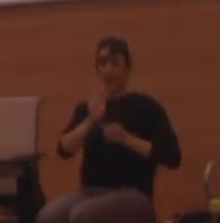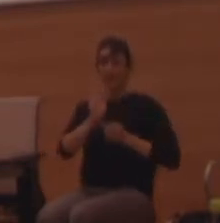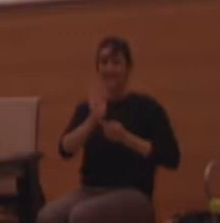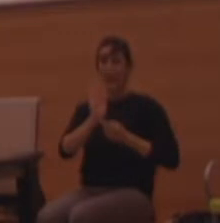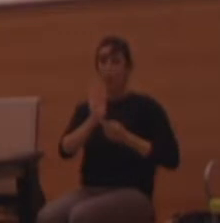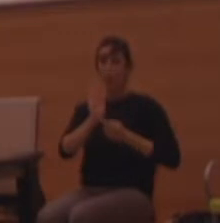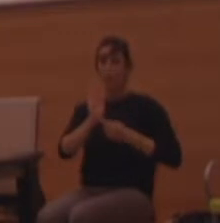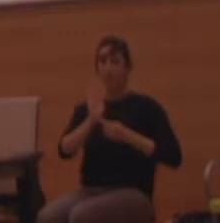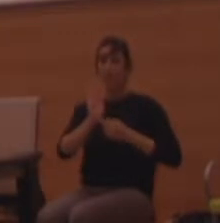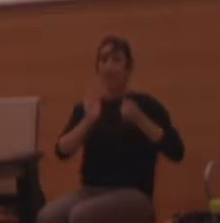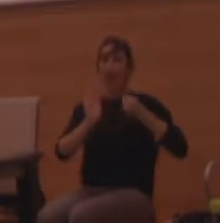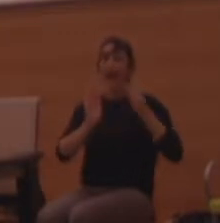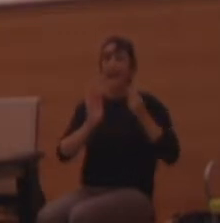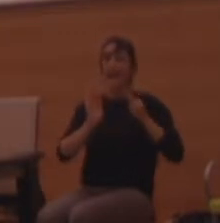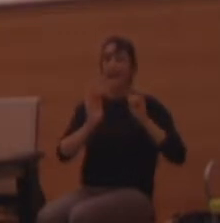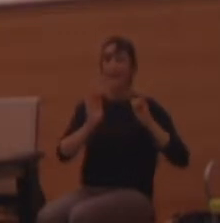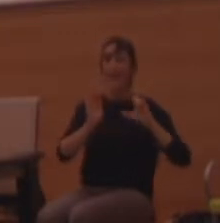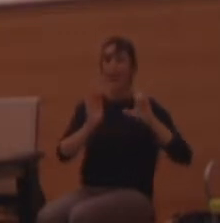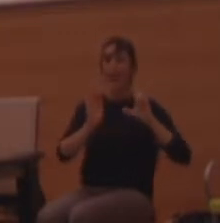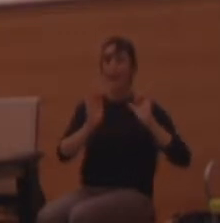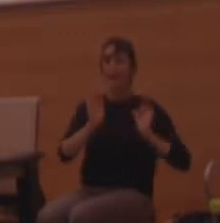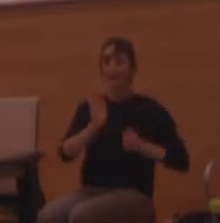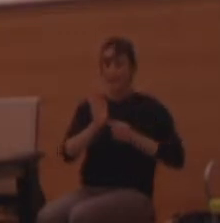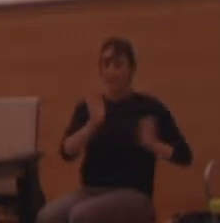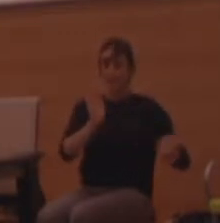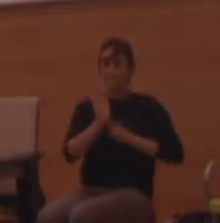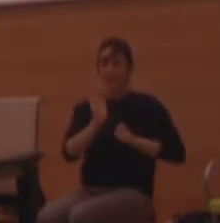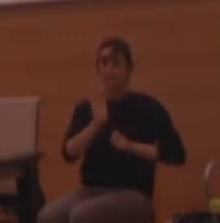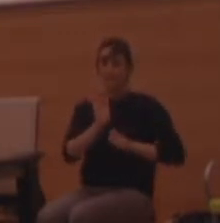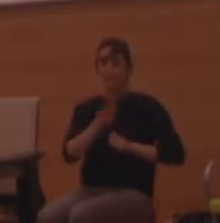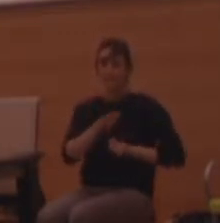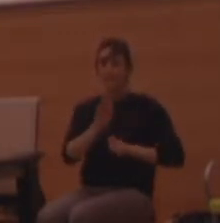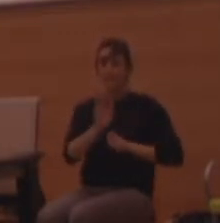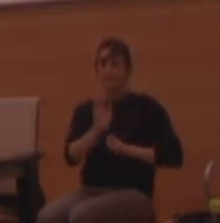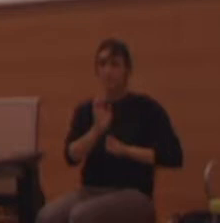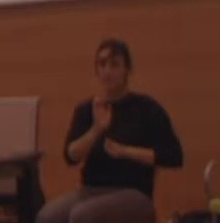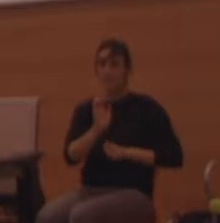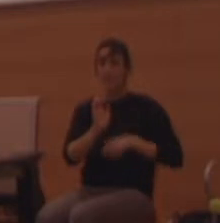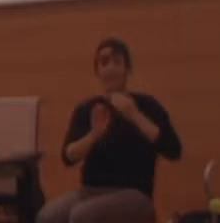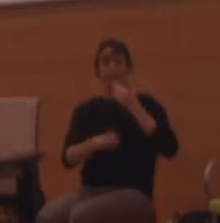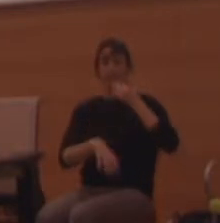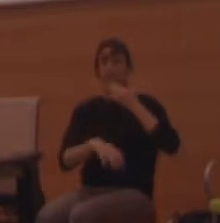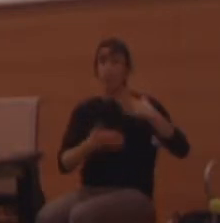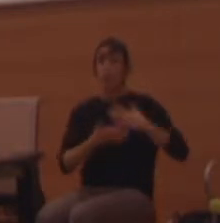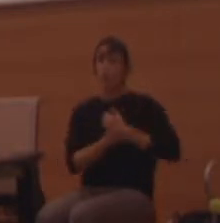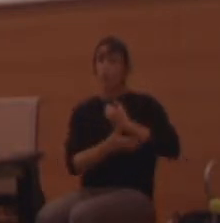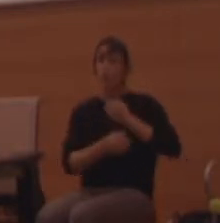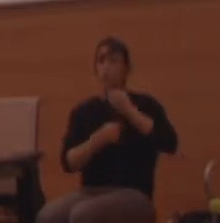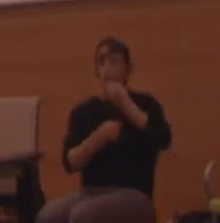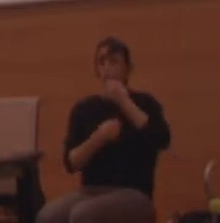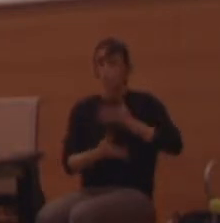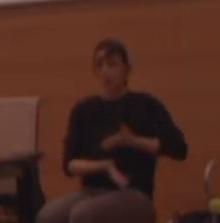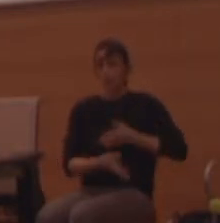de Aquiles y la respuesta va a ser la misma, una dorsiflexión. Si todo va bien, va a haber una dorsiflexión